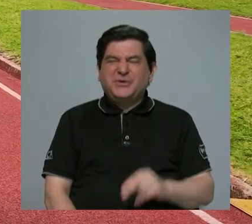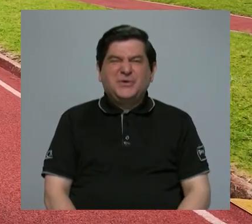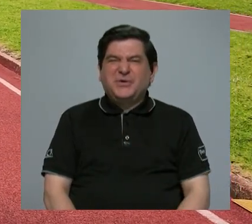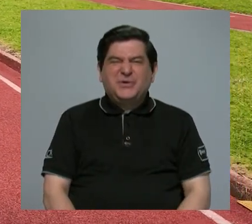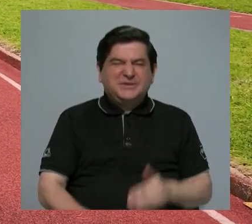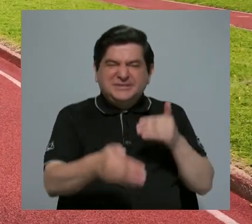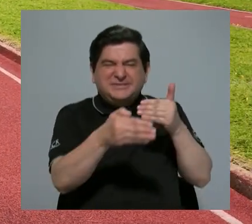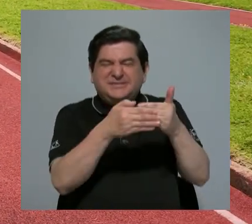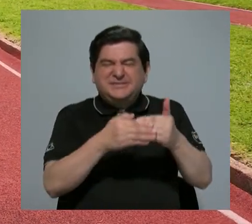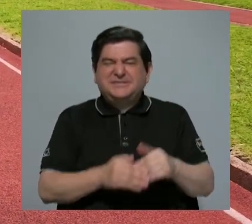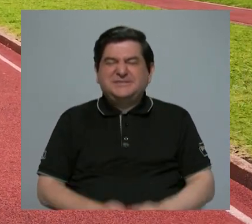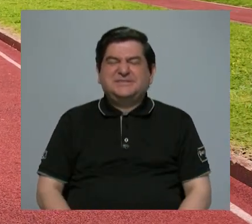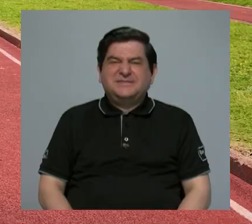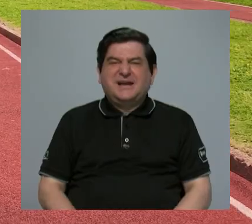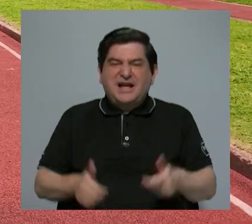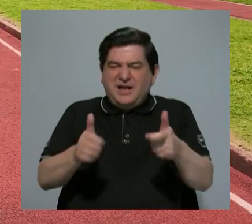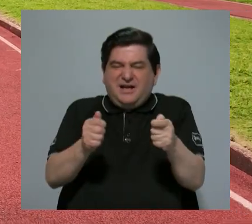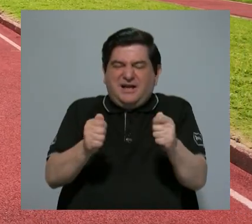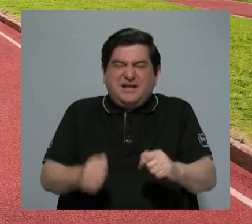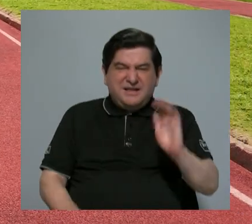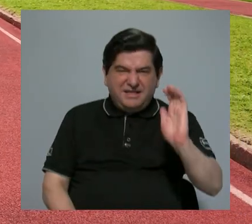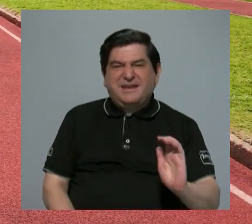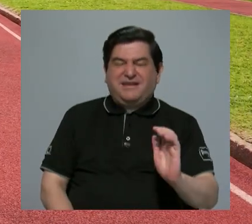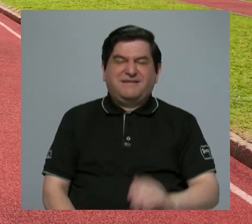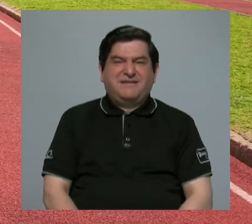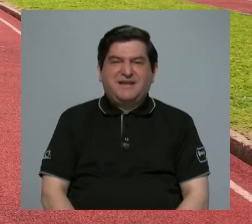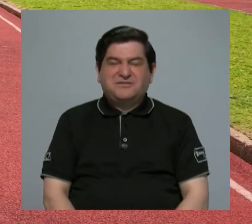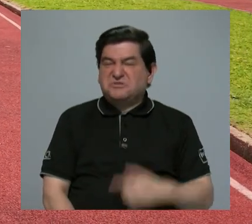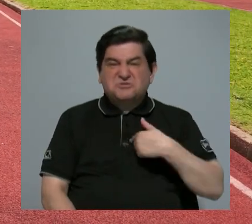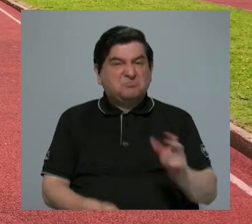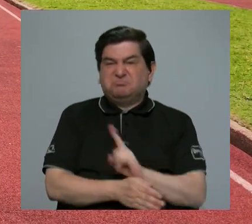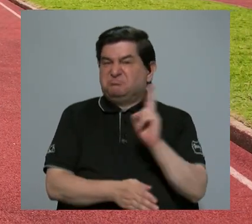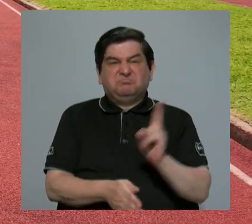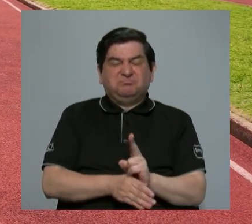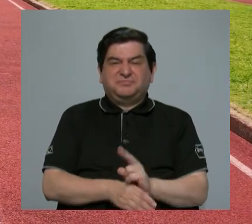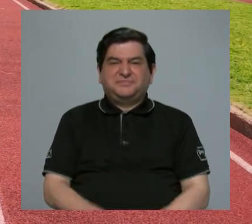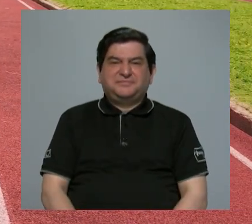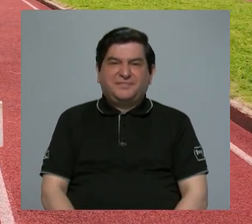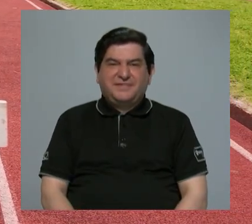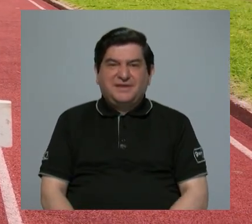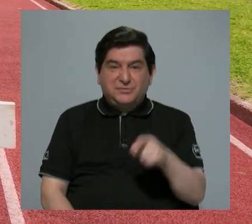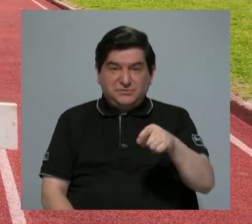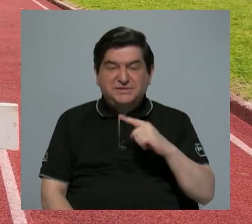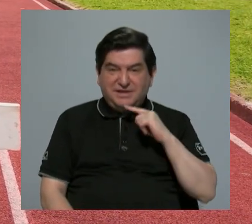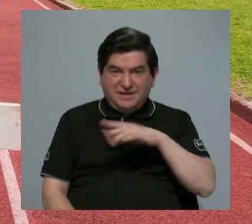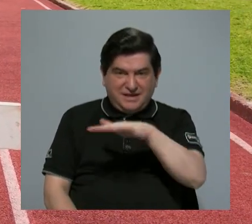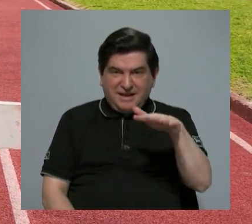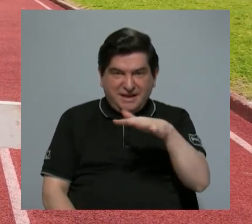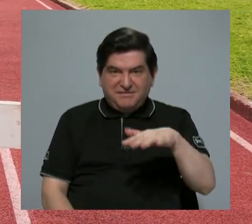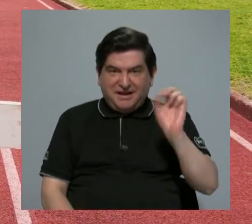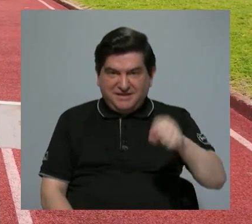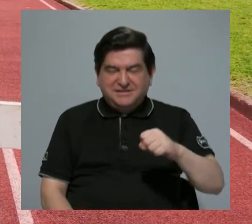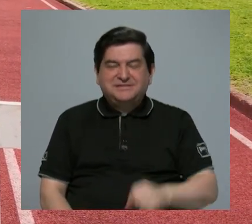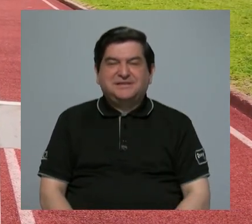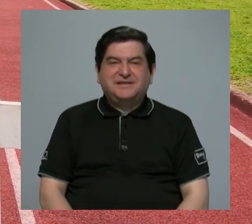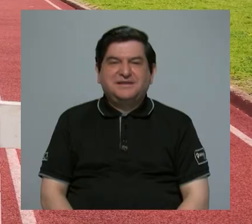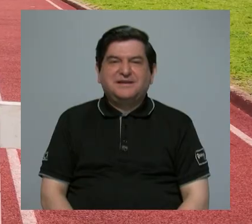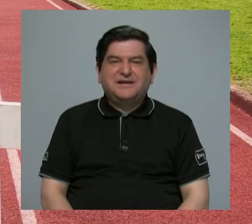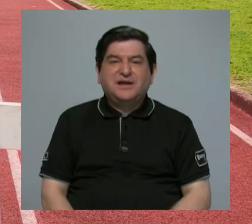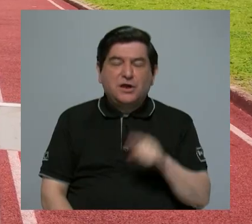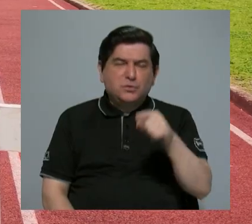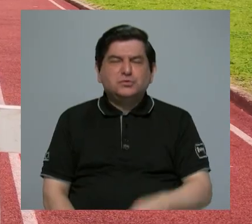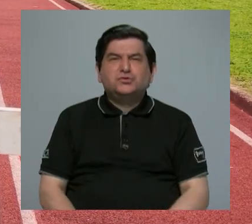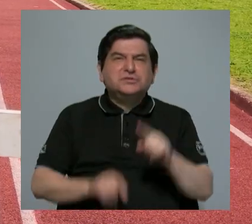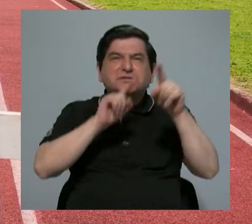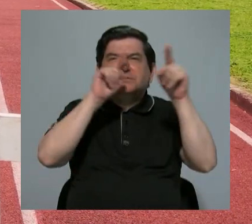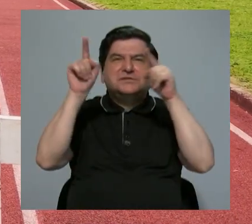acercamiento a los videojuegos cuando estaba pequeña, entonces no los uso. Entonces está en la vida real. Sí. ¿Horóscopo,